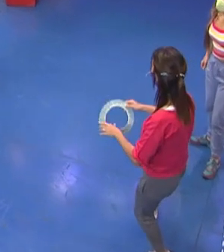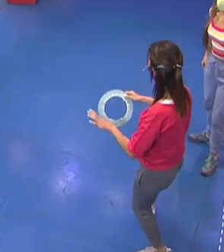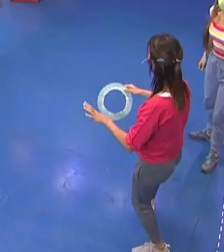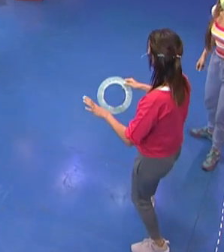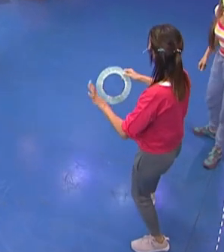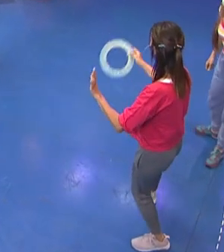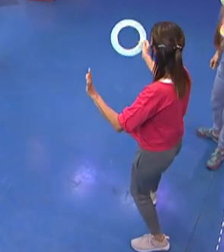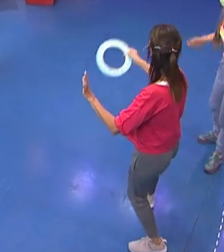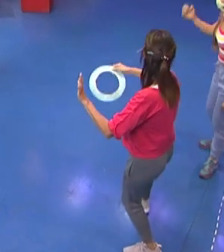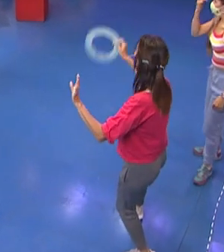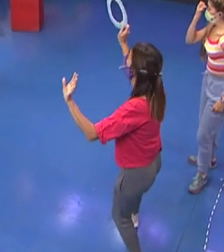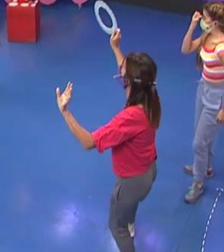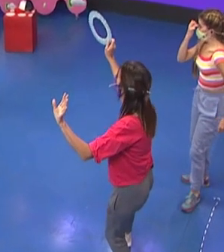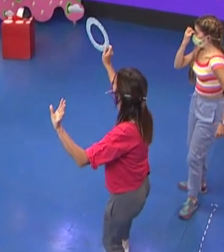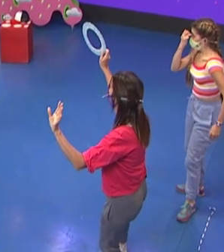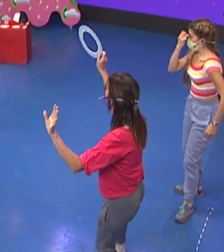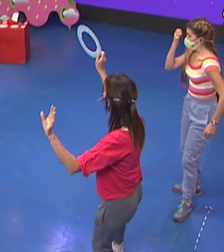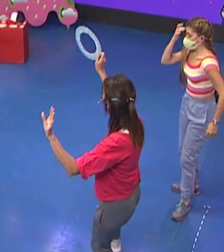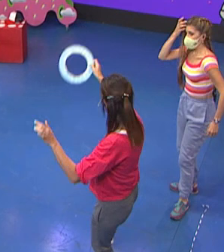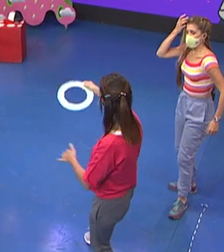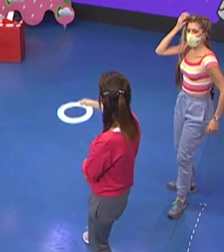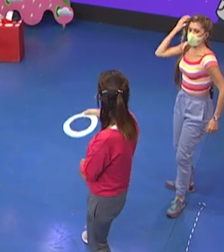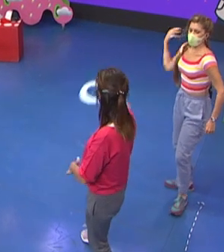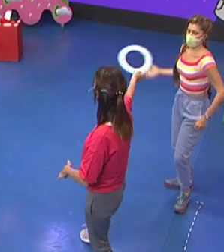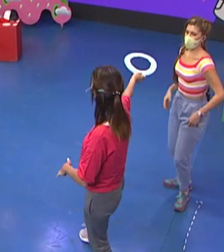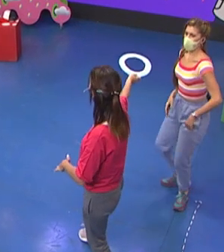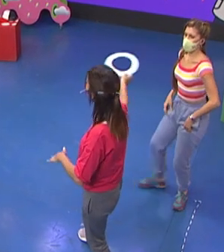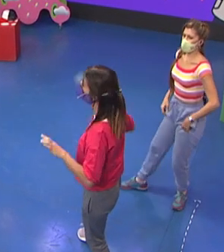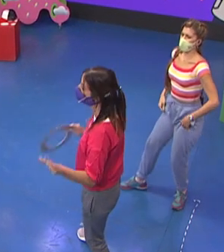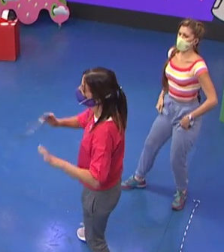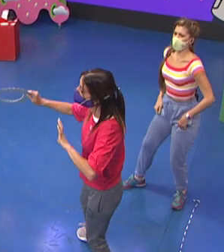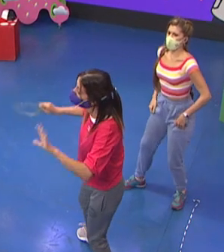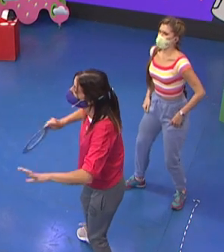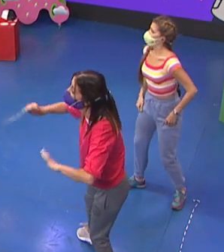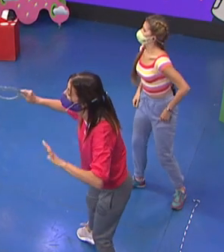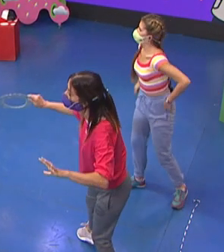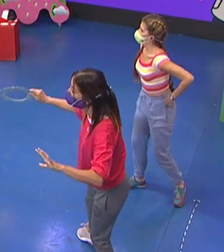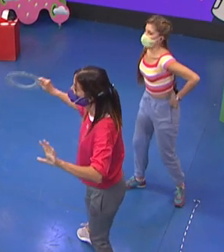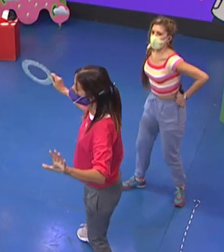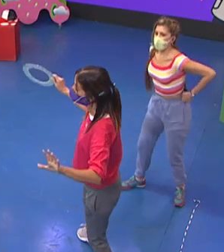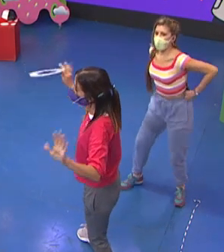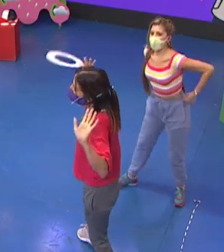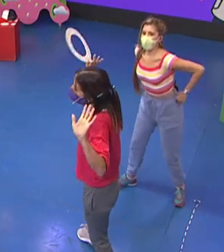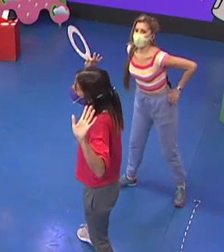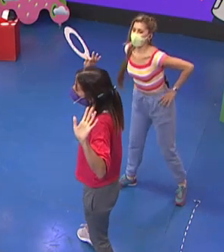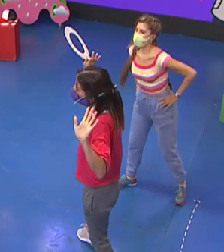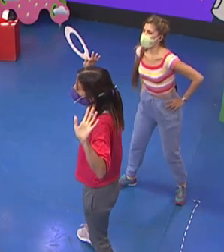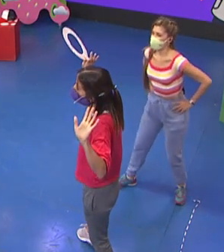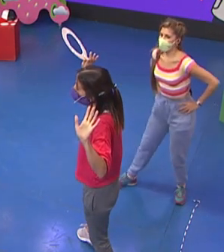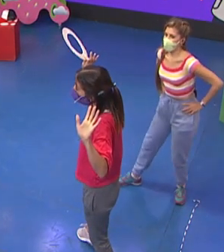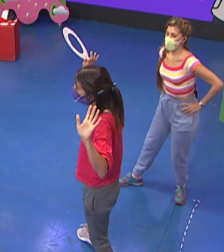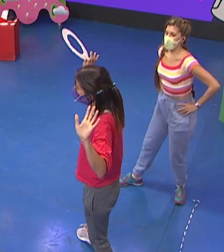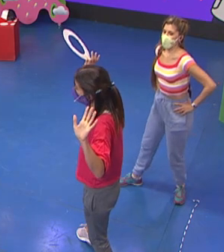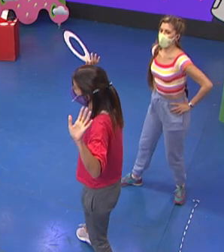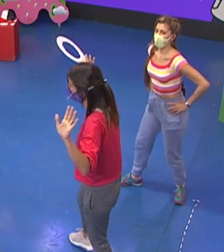Ah. ¿Sí? ¿Y cómo solamente es? Podemos hacer el pase cuando tenemos el frisbee en la mano. Nos podemos mover por el espacio cuando no tenemos